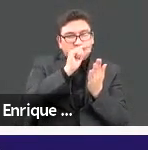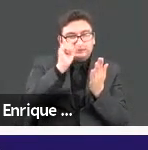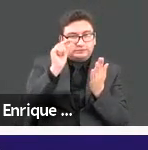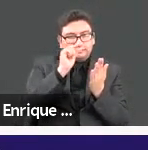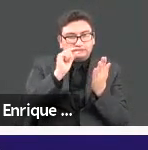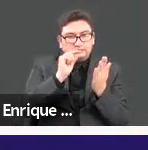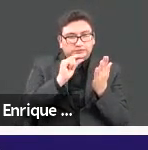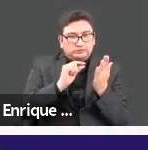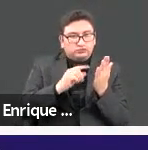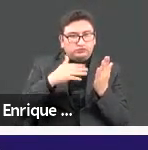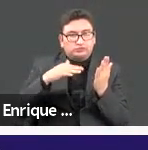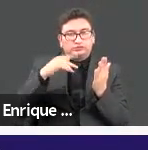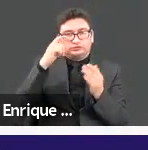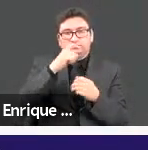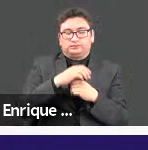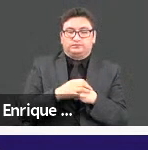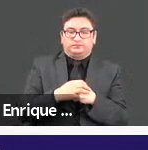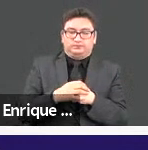los operadores.